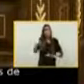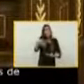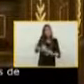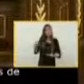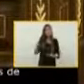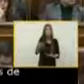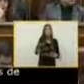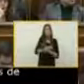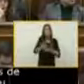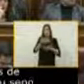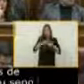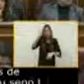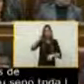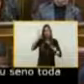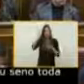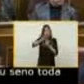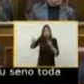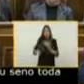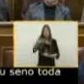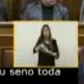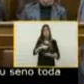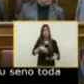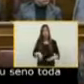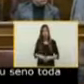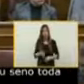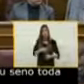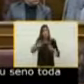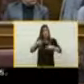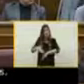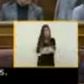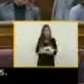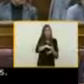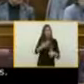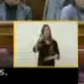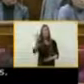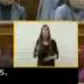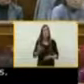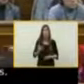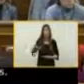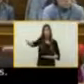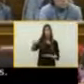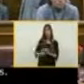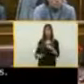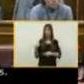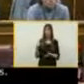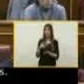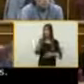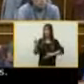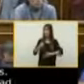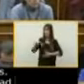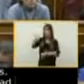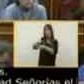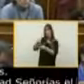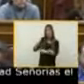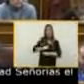manera estrepitosa, previsiblemente, salvo sorpresa, como tú muy bien decías, mayúscula, y que, diríamos, por